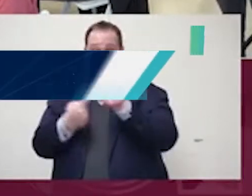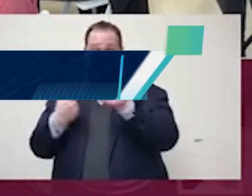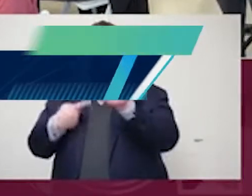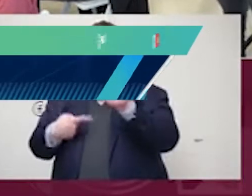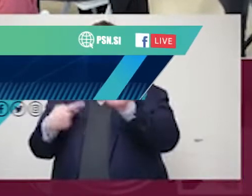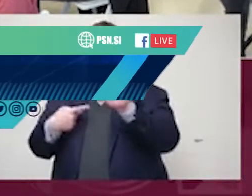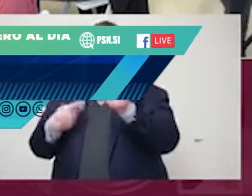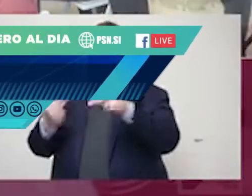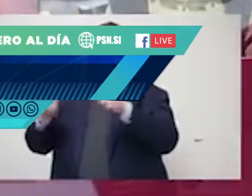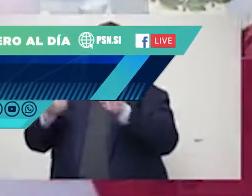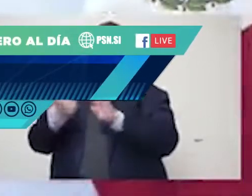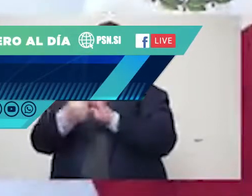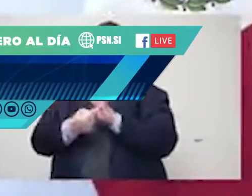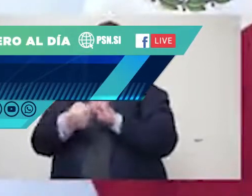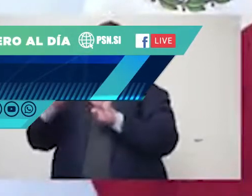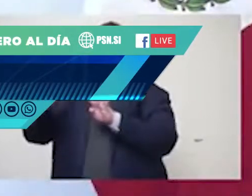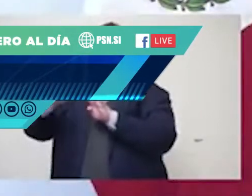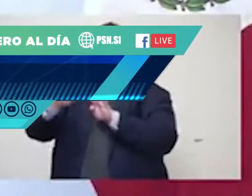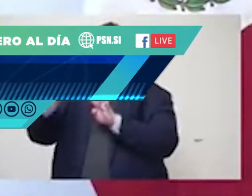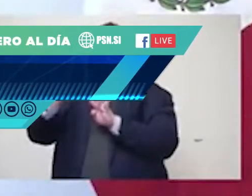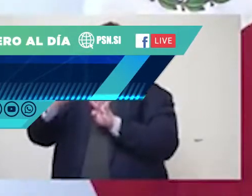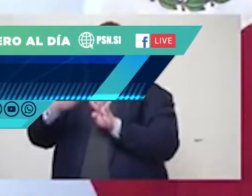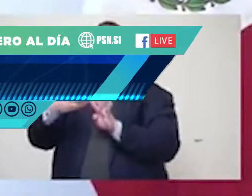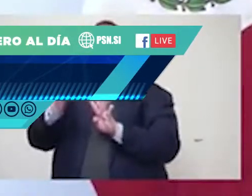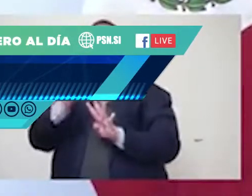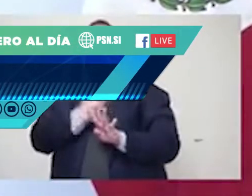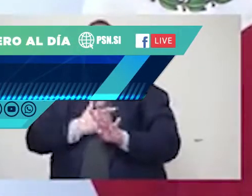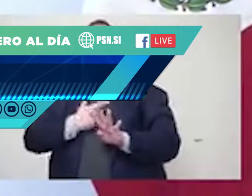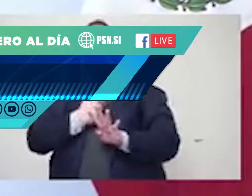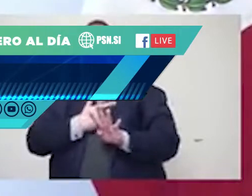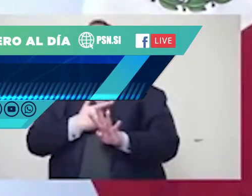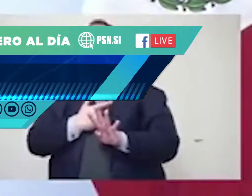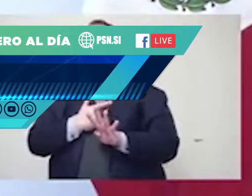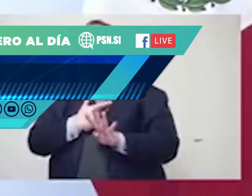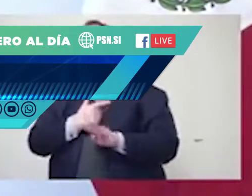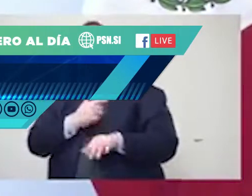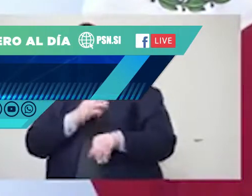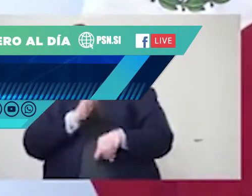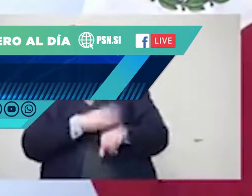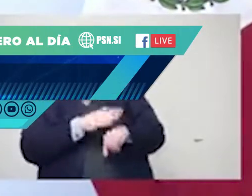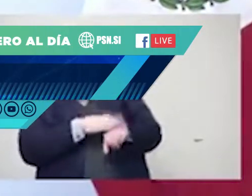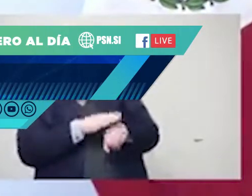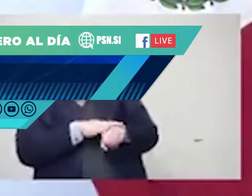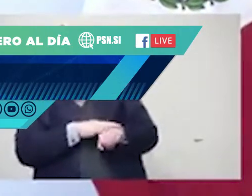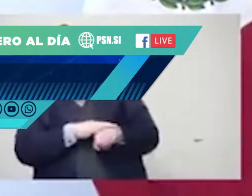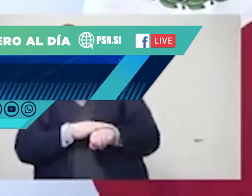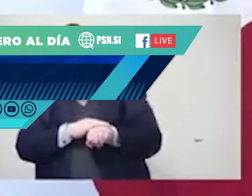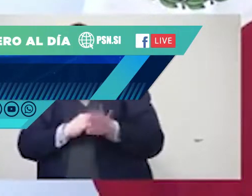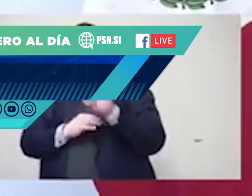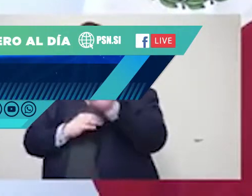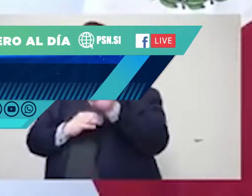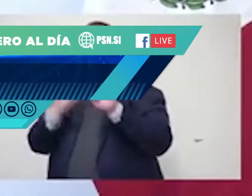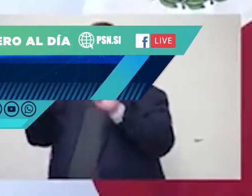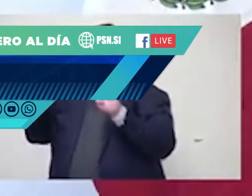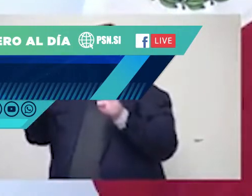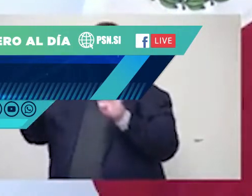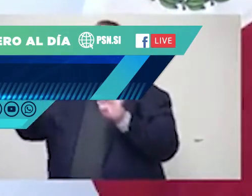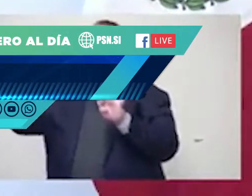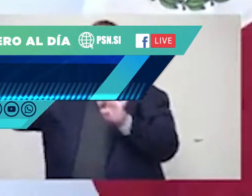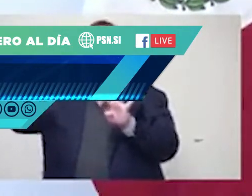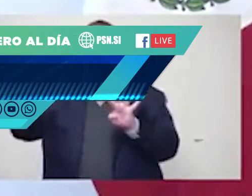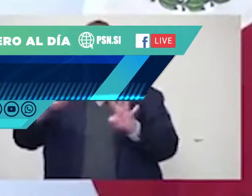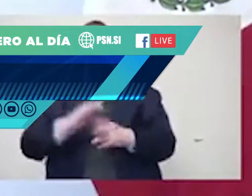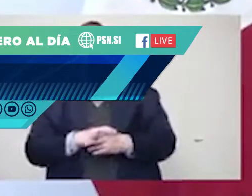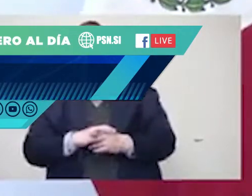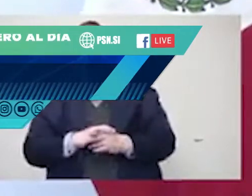este no tengo ahorita sus nombres pero con mucho gusto Fueron cuatro prácticamente toda la gira y